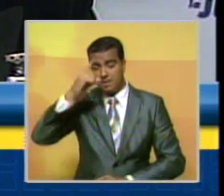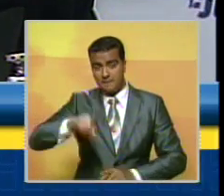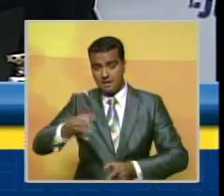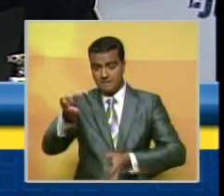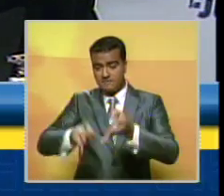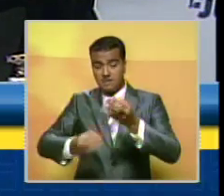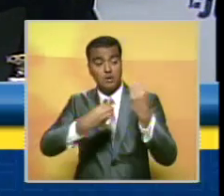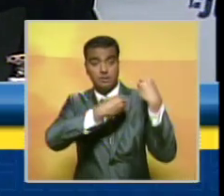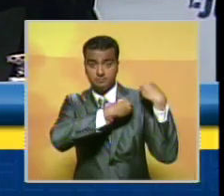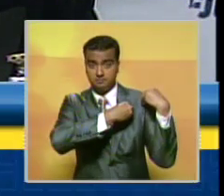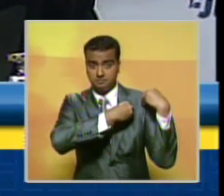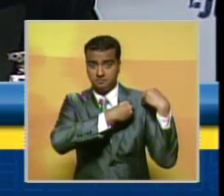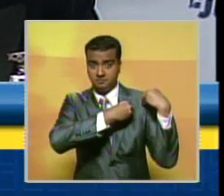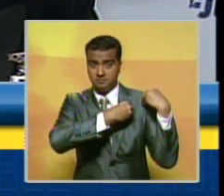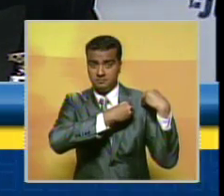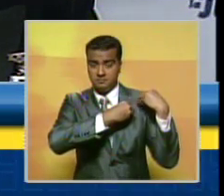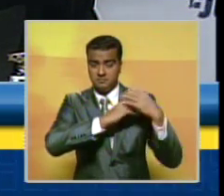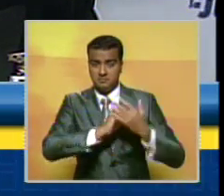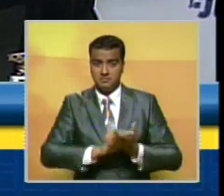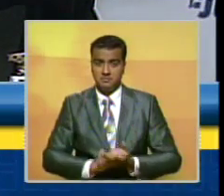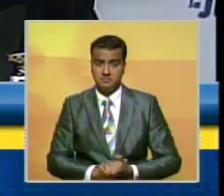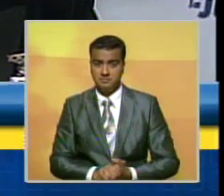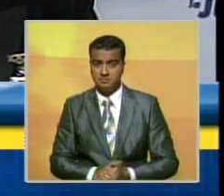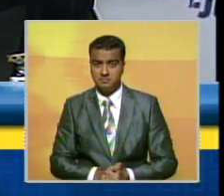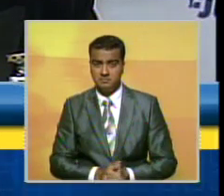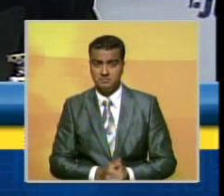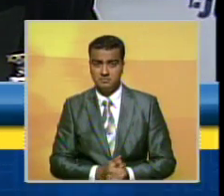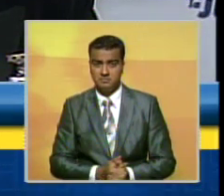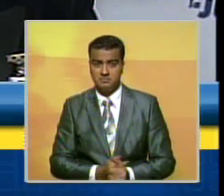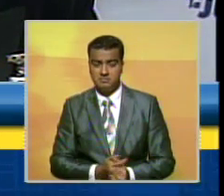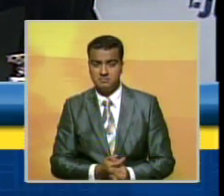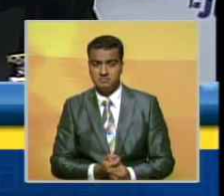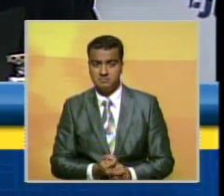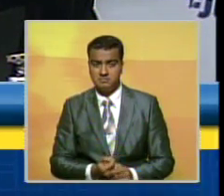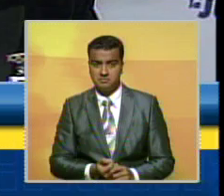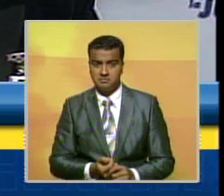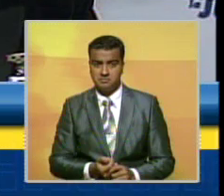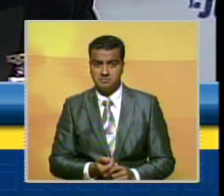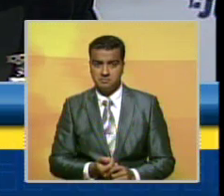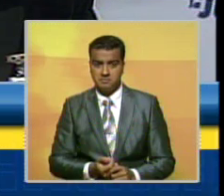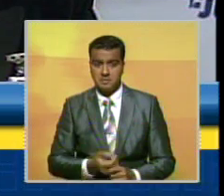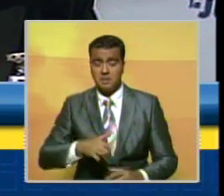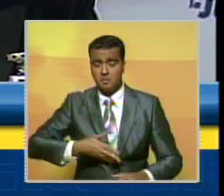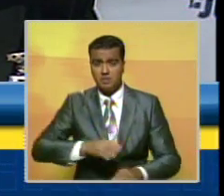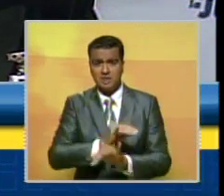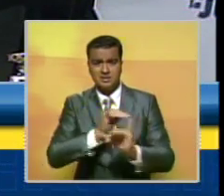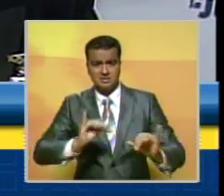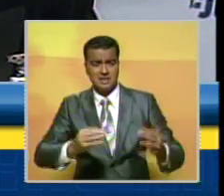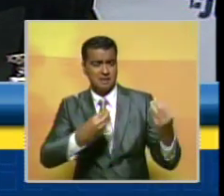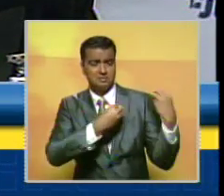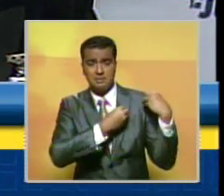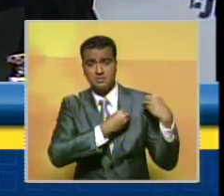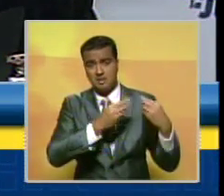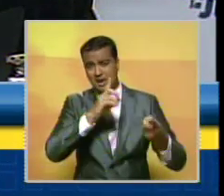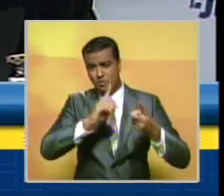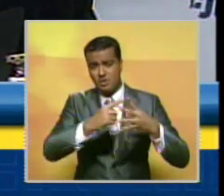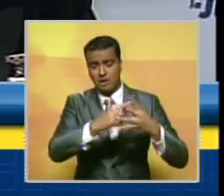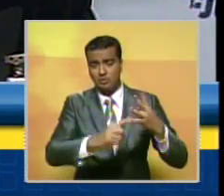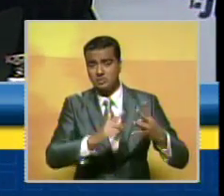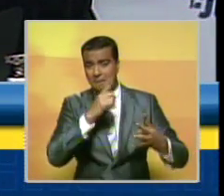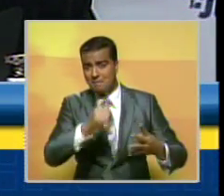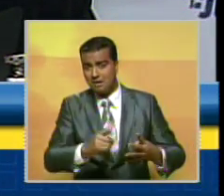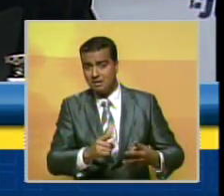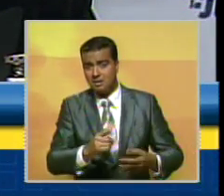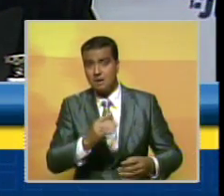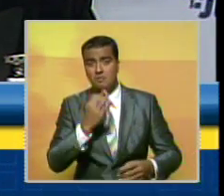fiscal que tiene la investigación pudiese estar en curso en la comisión de varios delitos: instigación pública,